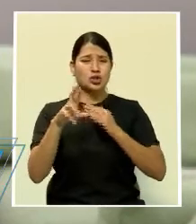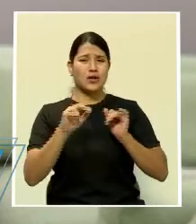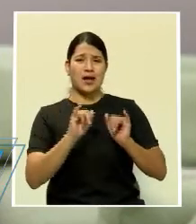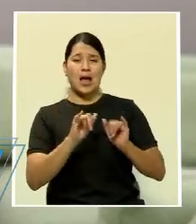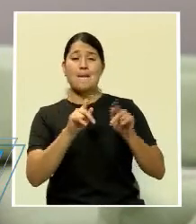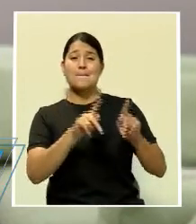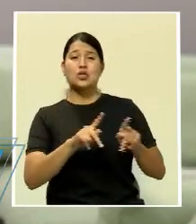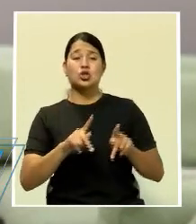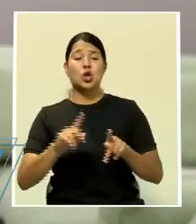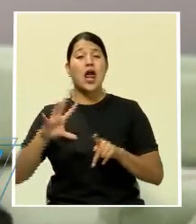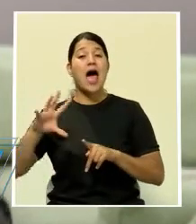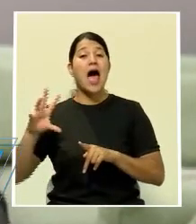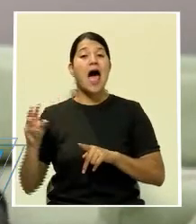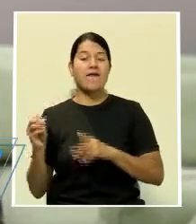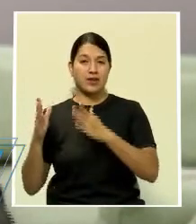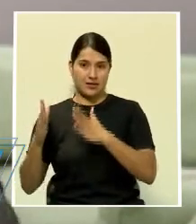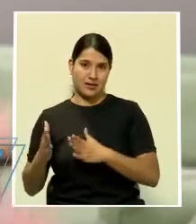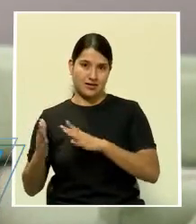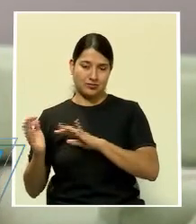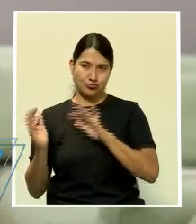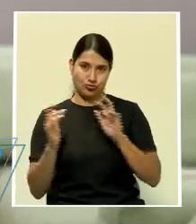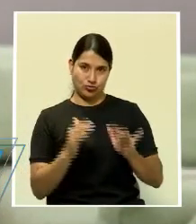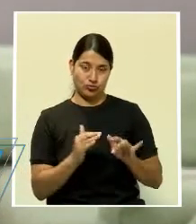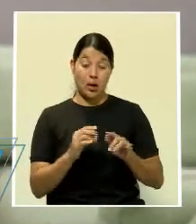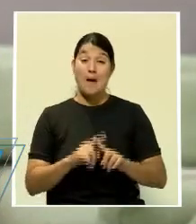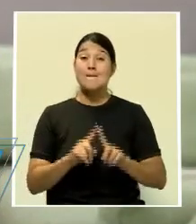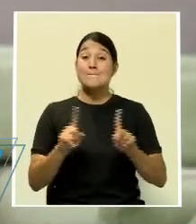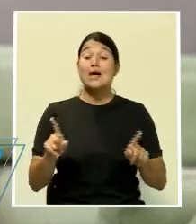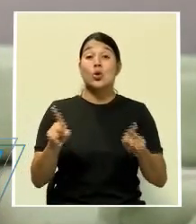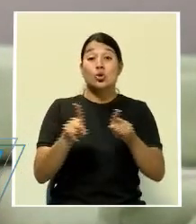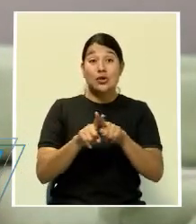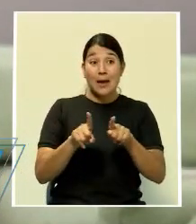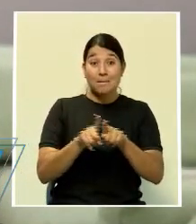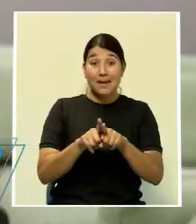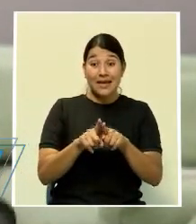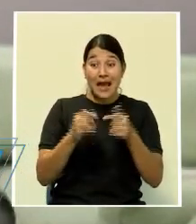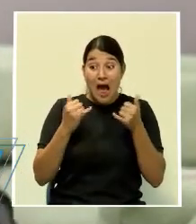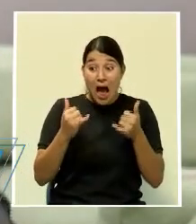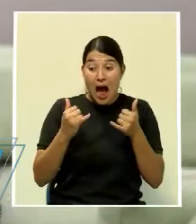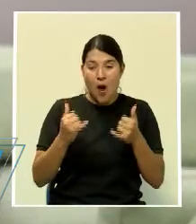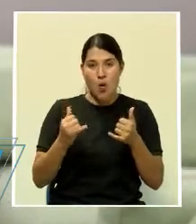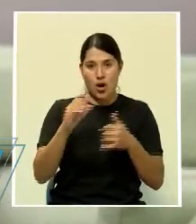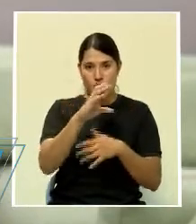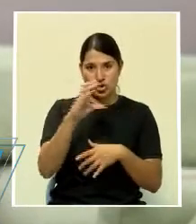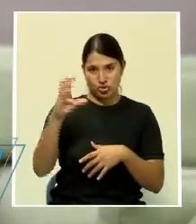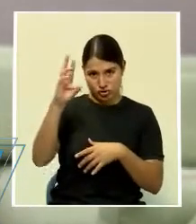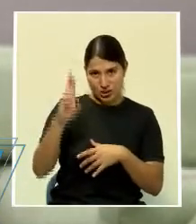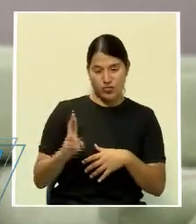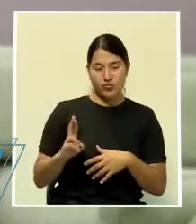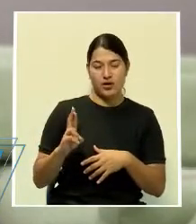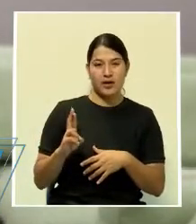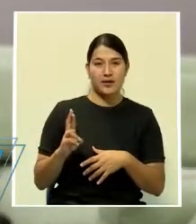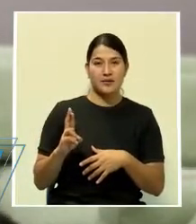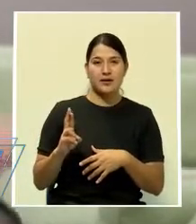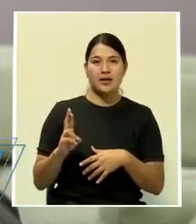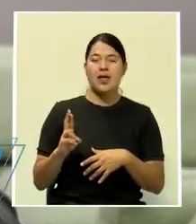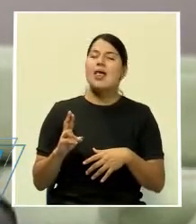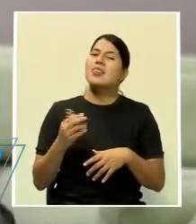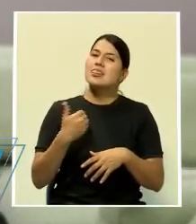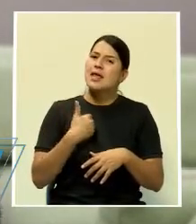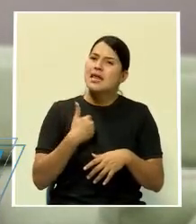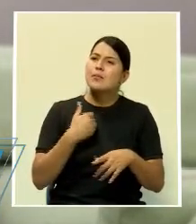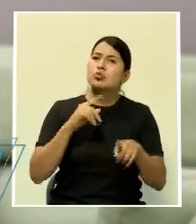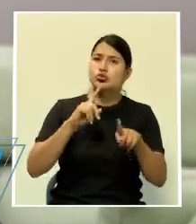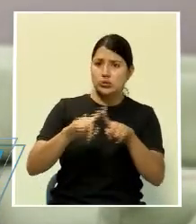también en el marco del desarrollo de lo que hoy conocemos como Costa Rica, ¿verdad? Ya en el siglo XIX, tenemos una